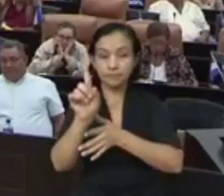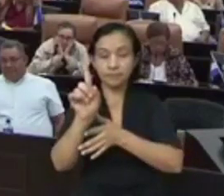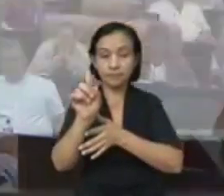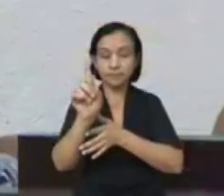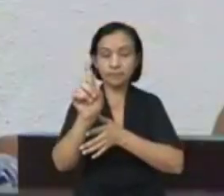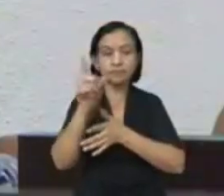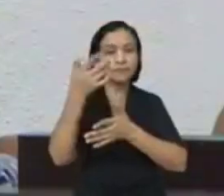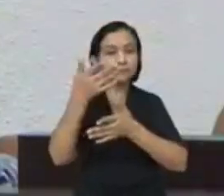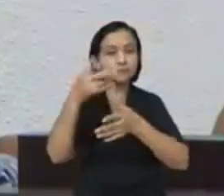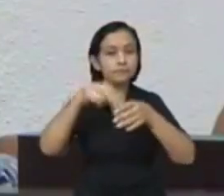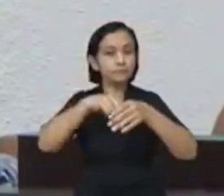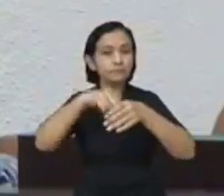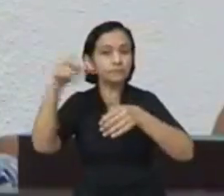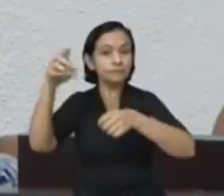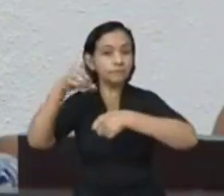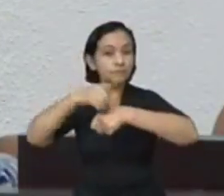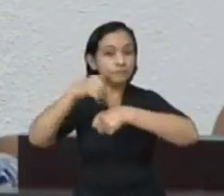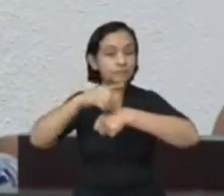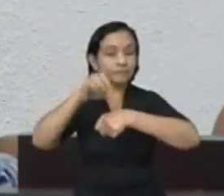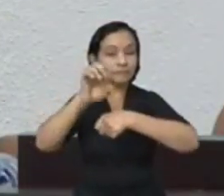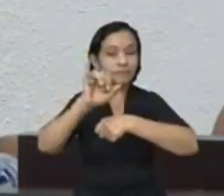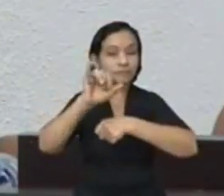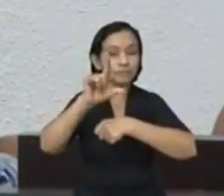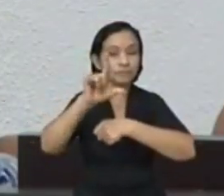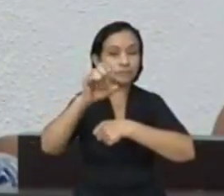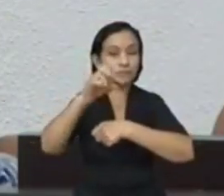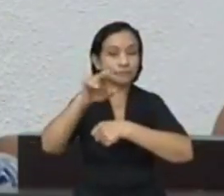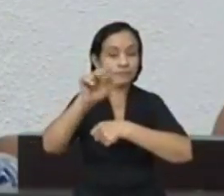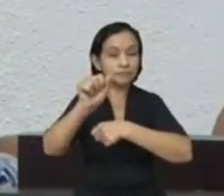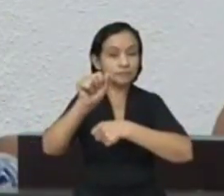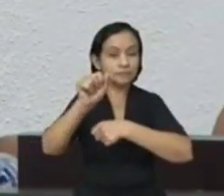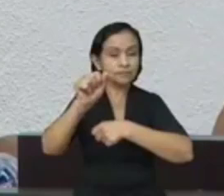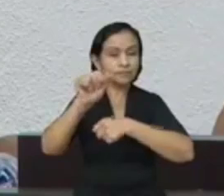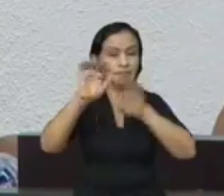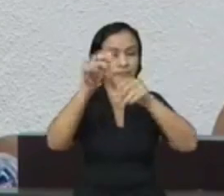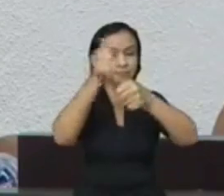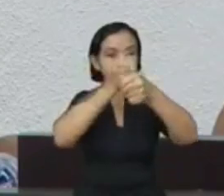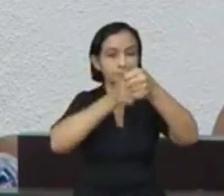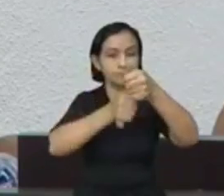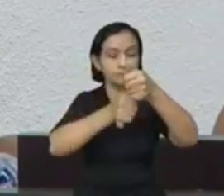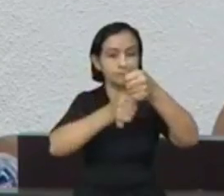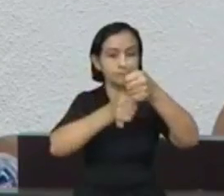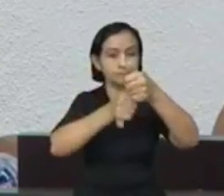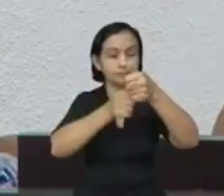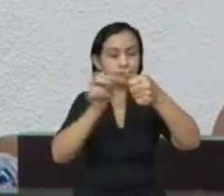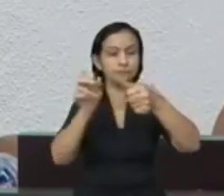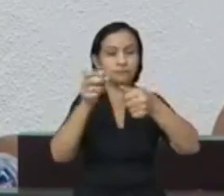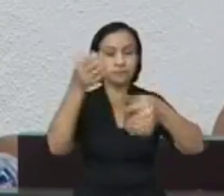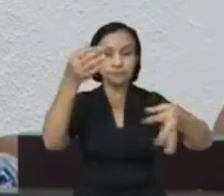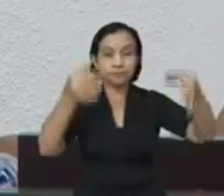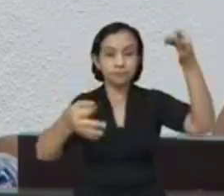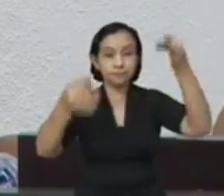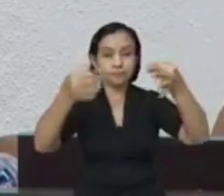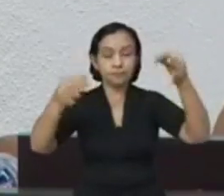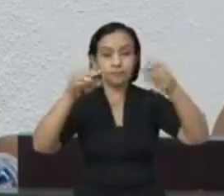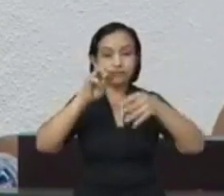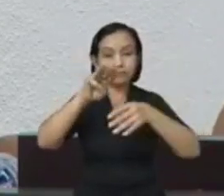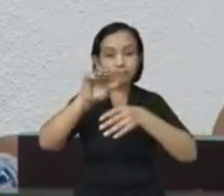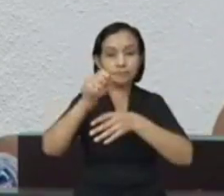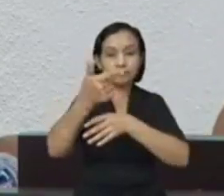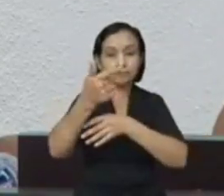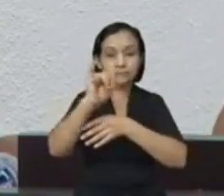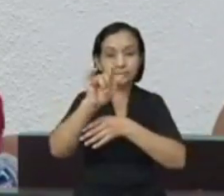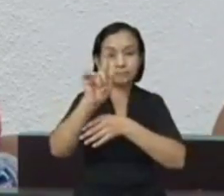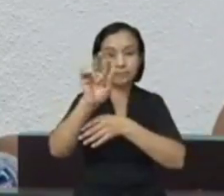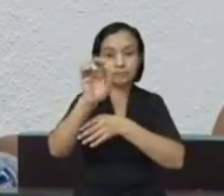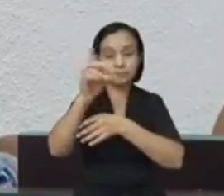1, renuncia de la doctora Ileana Pérez López al cargo de magistrado de la Corte Suprema de Justicia,